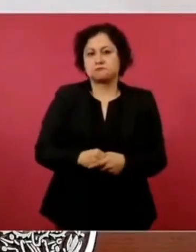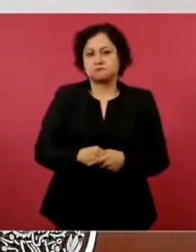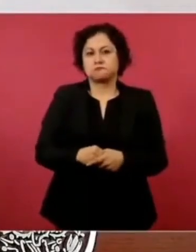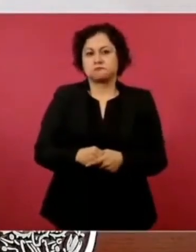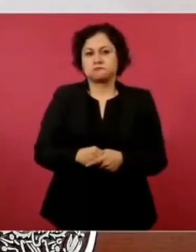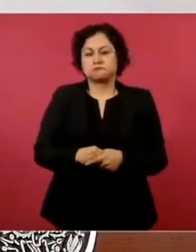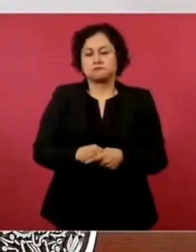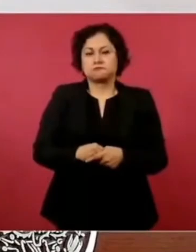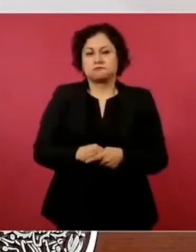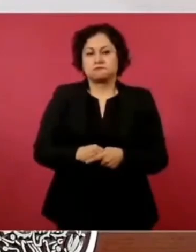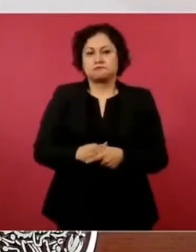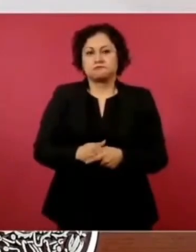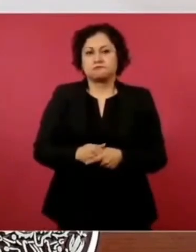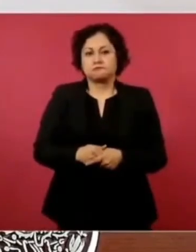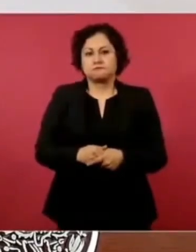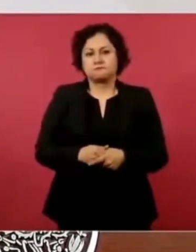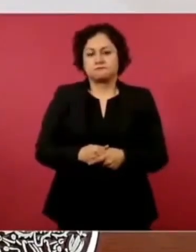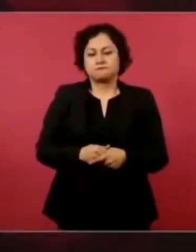Entonces,